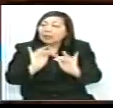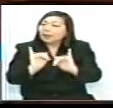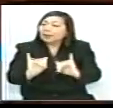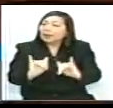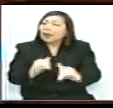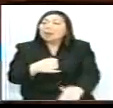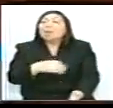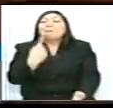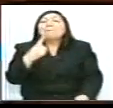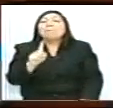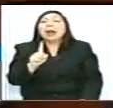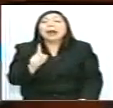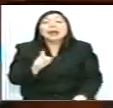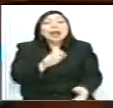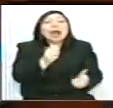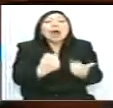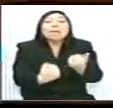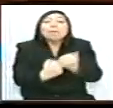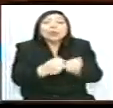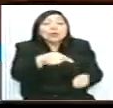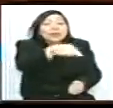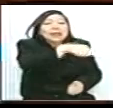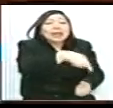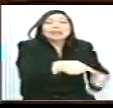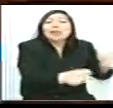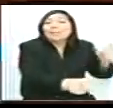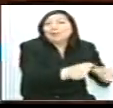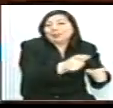y favorecida a los trabajadores.